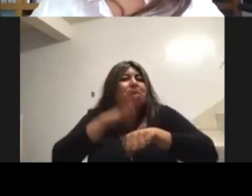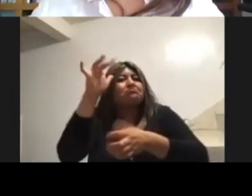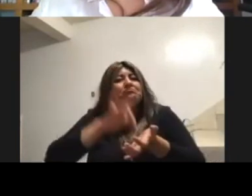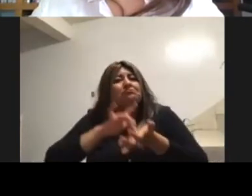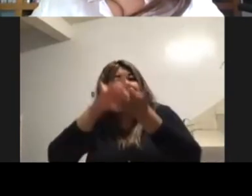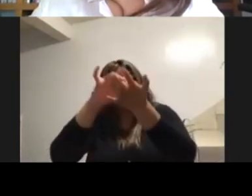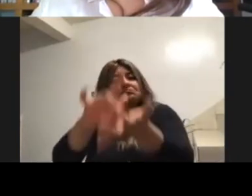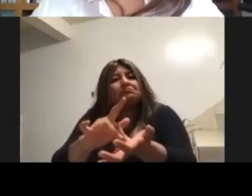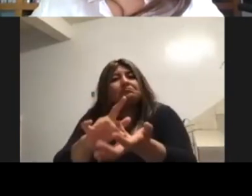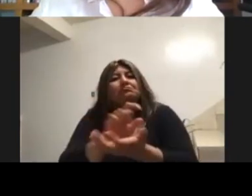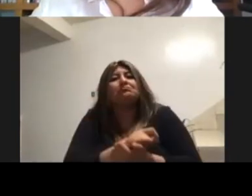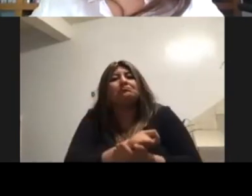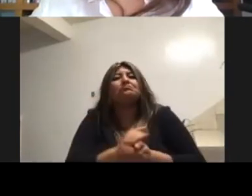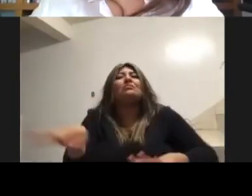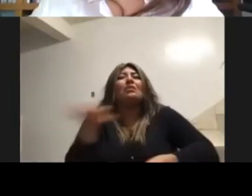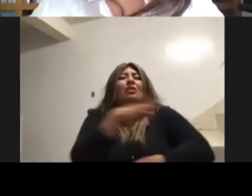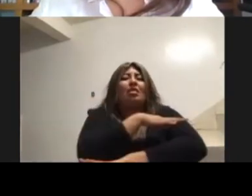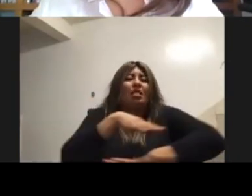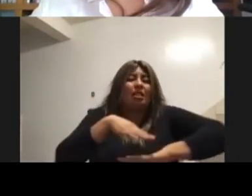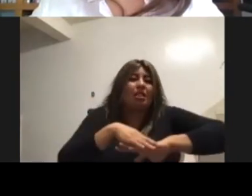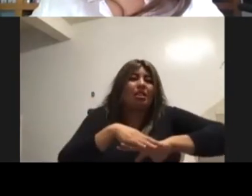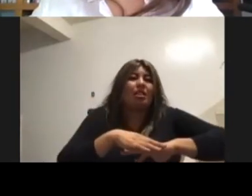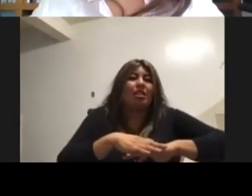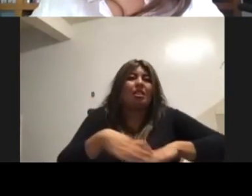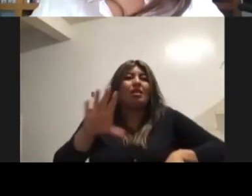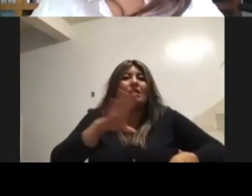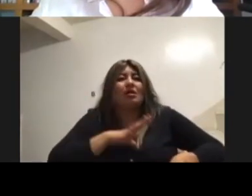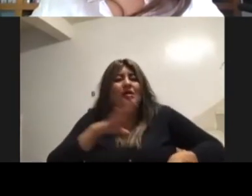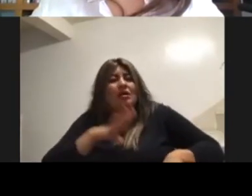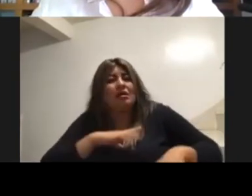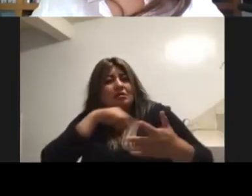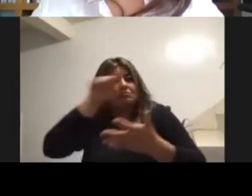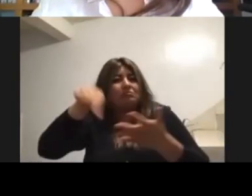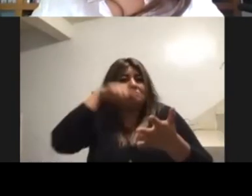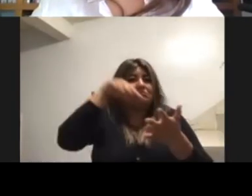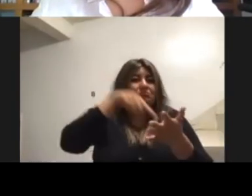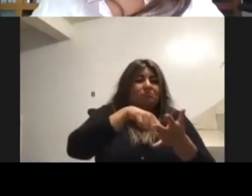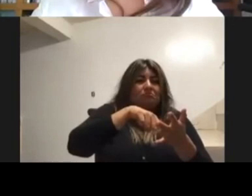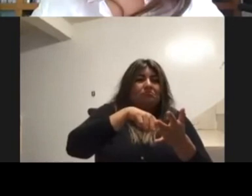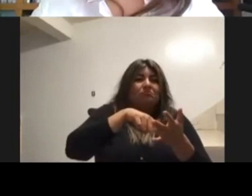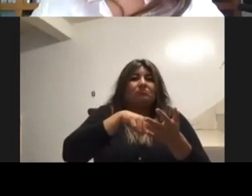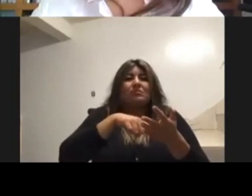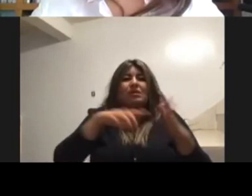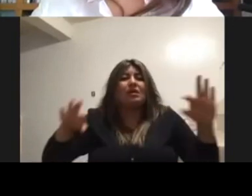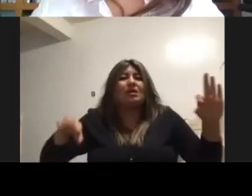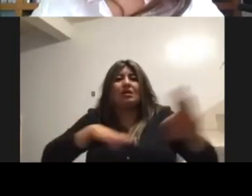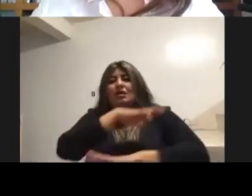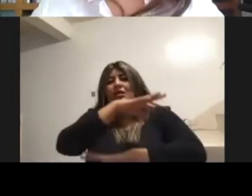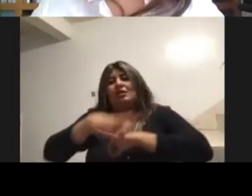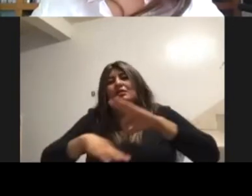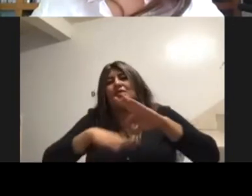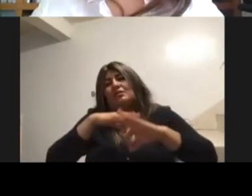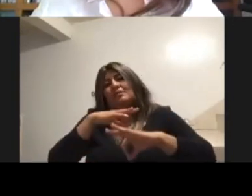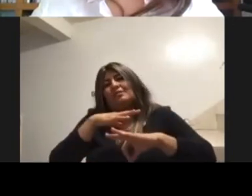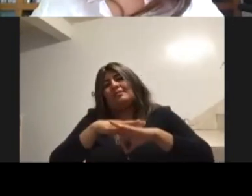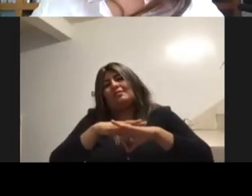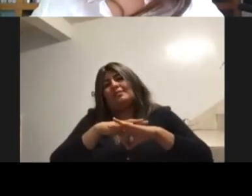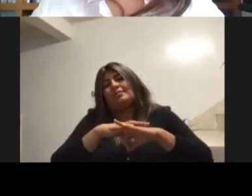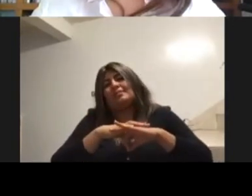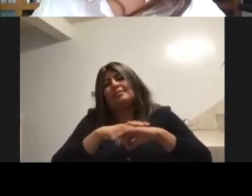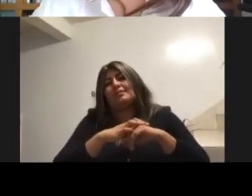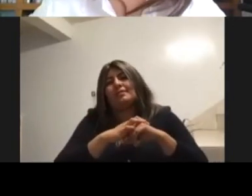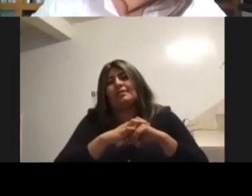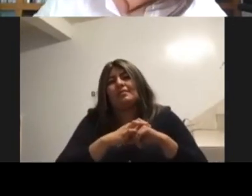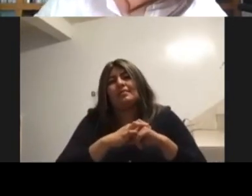familias que habitan en estas zonas marginales tienen toda la posibilidad de organizarse,